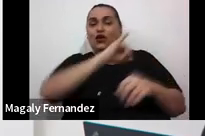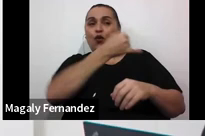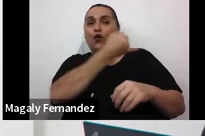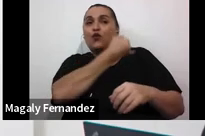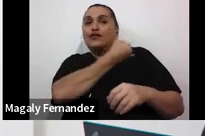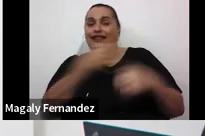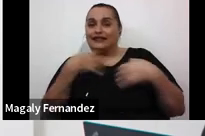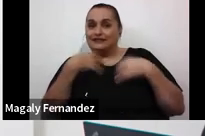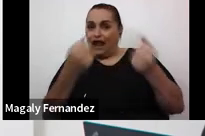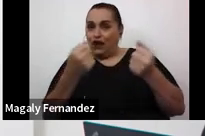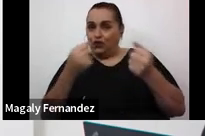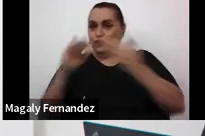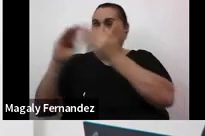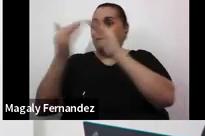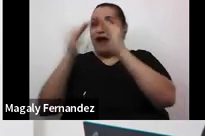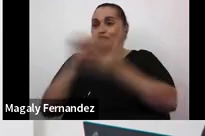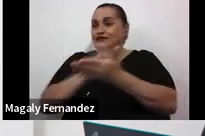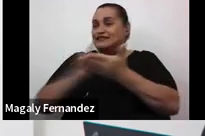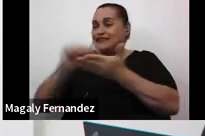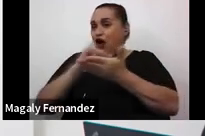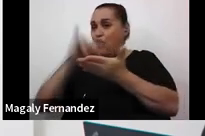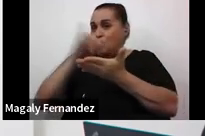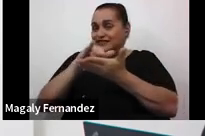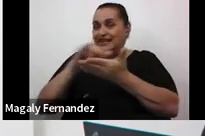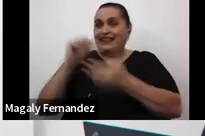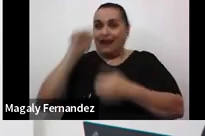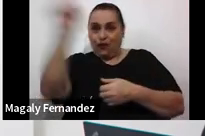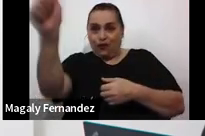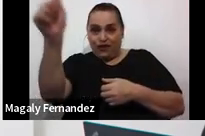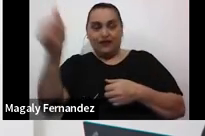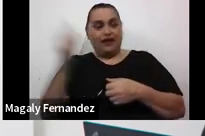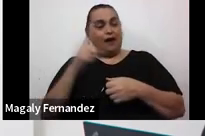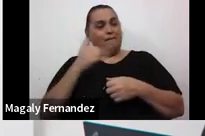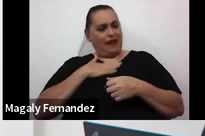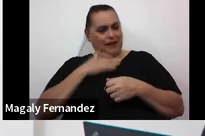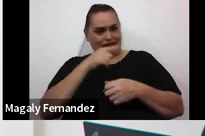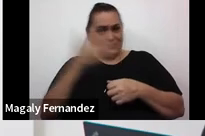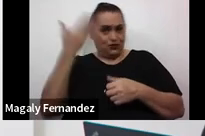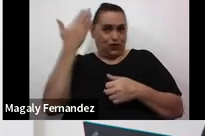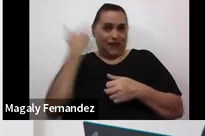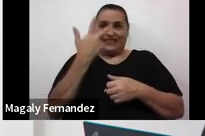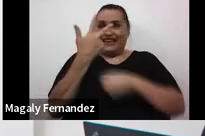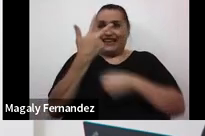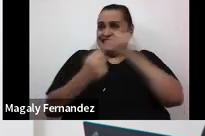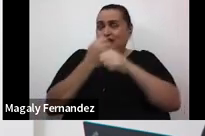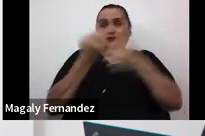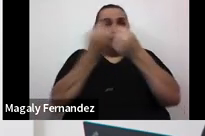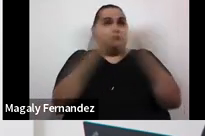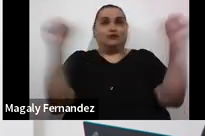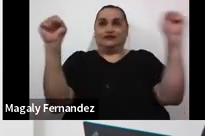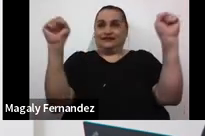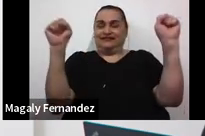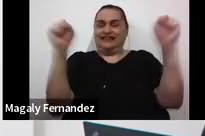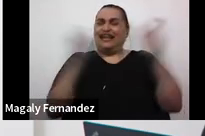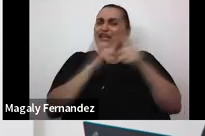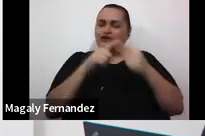salud de mi barrio San José de alajuela y y para mí eso hace tres años era imposible Entonces es